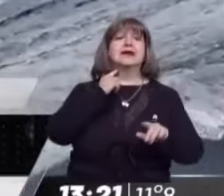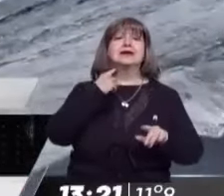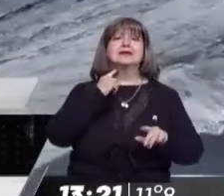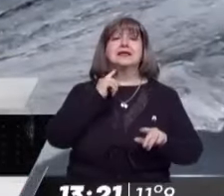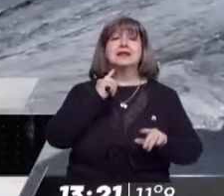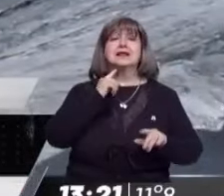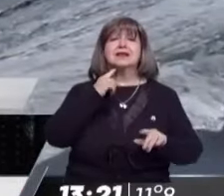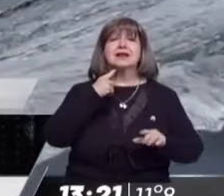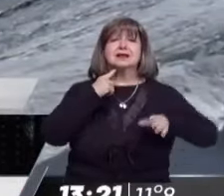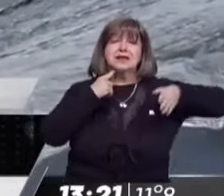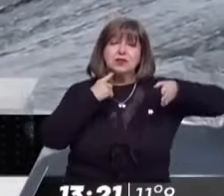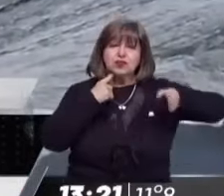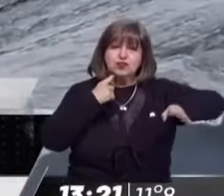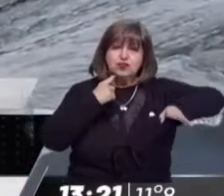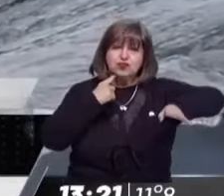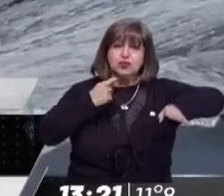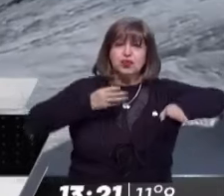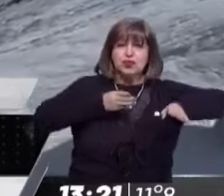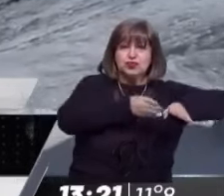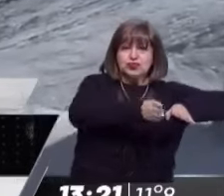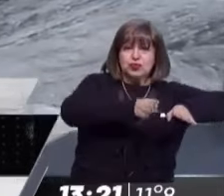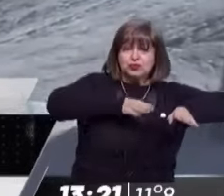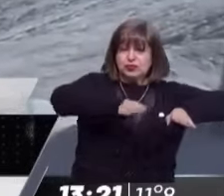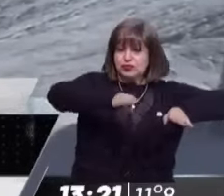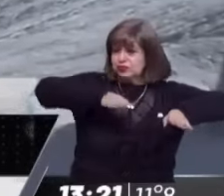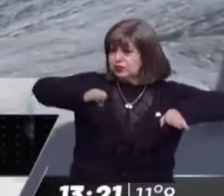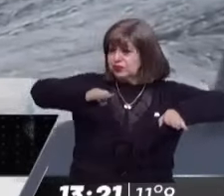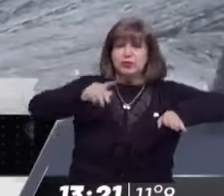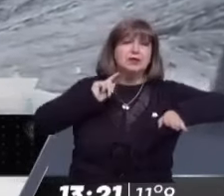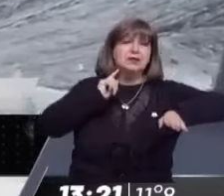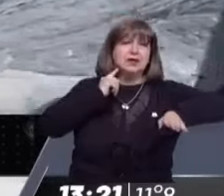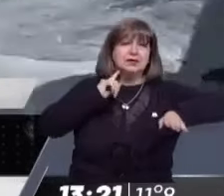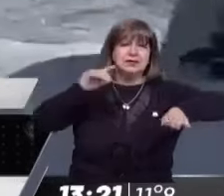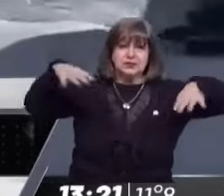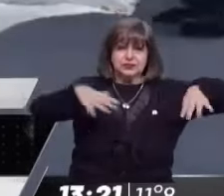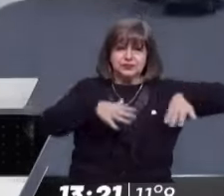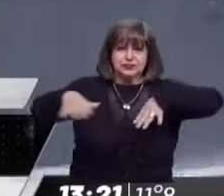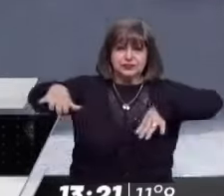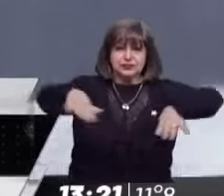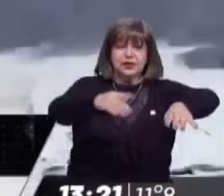centro grande de esquí. Hay que hacerle mantenimiento a todo. Es un buen dinero, pero lo